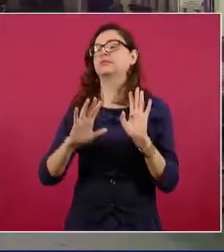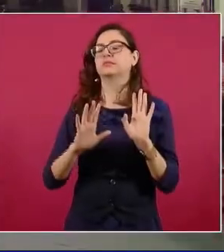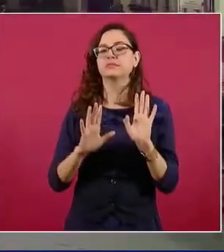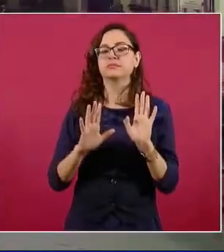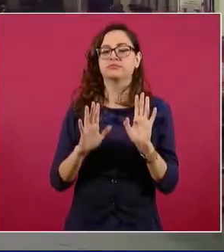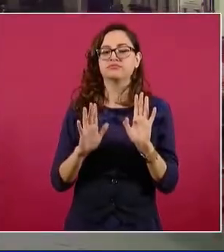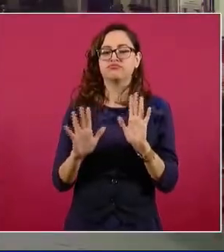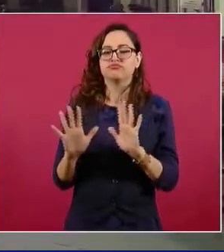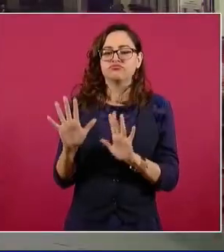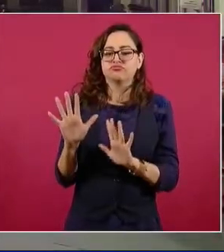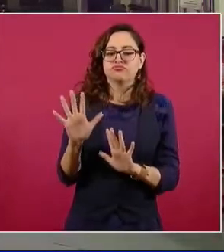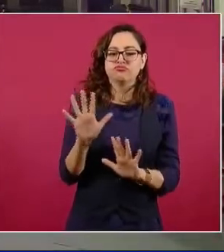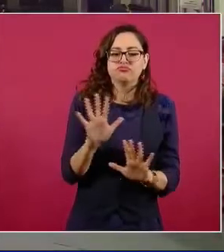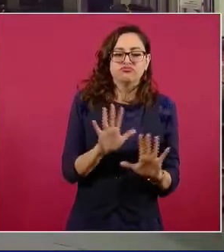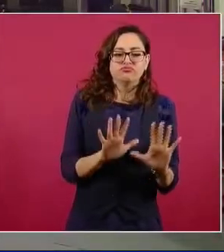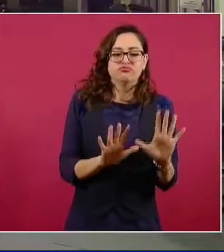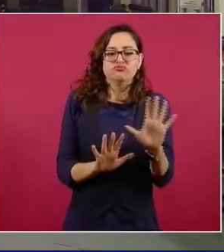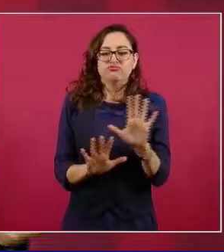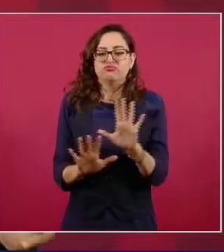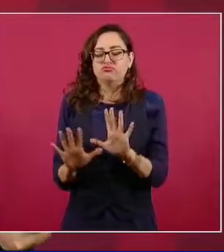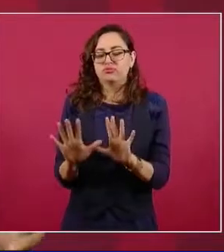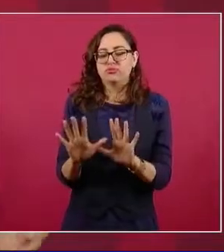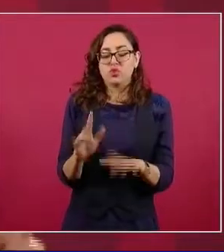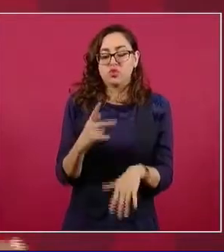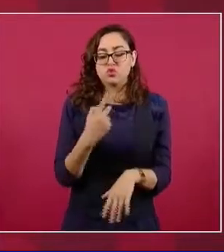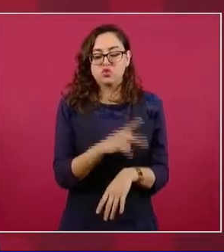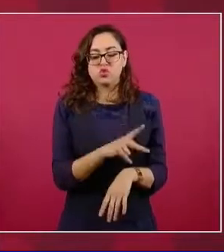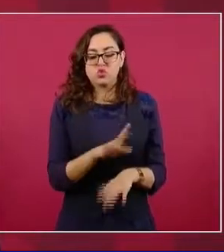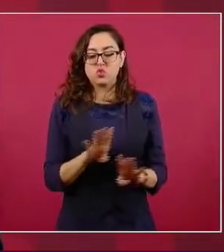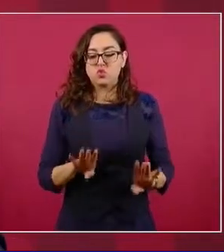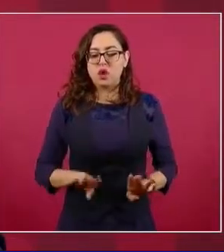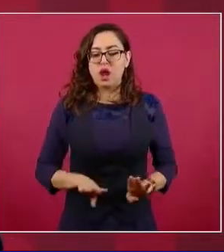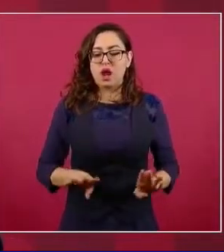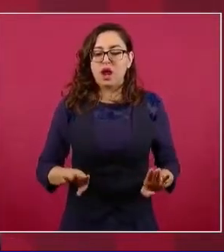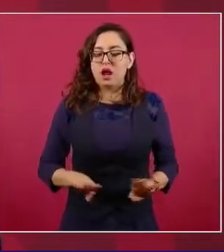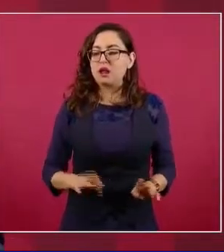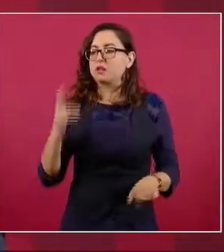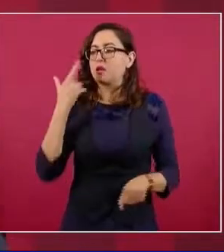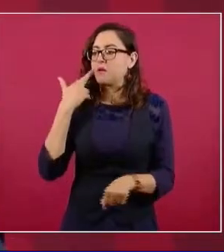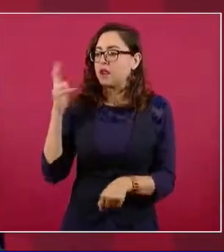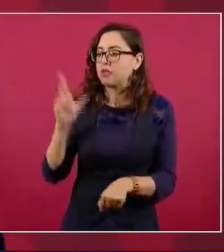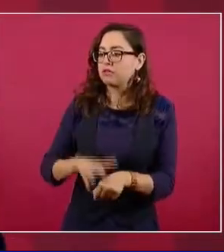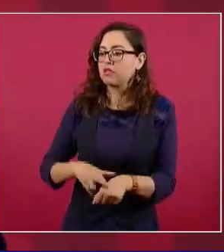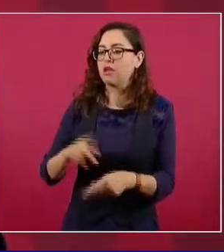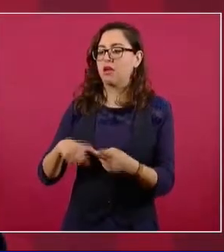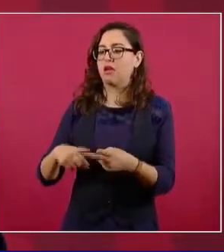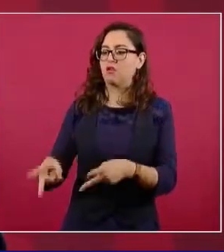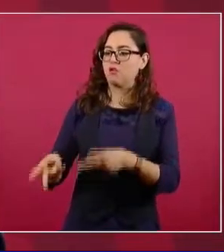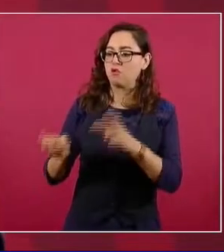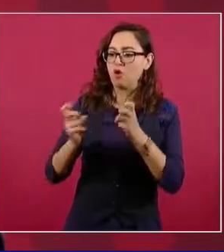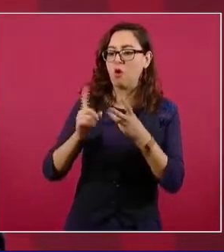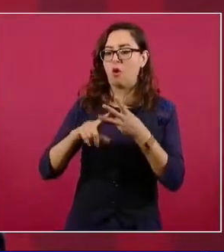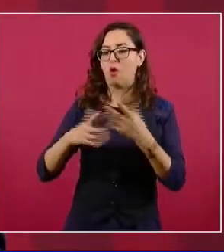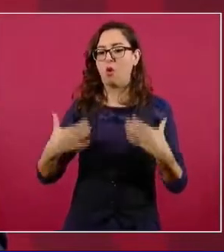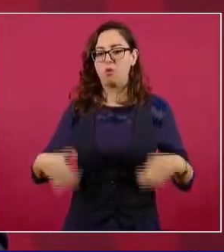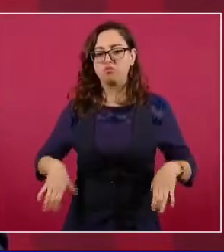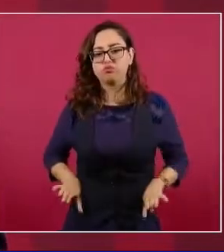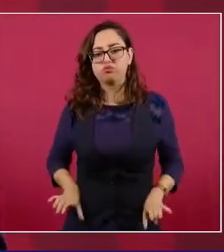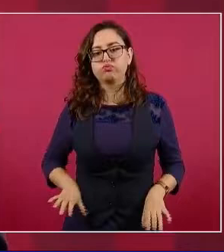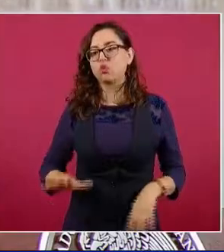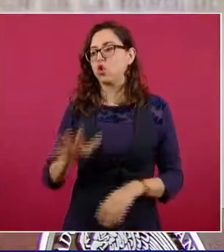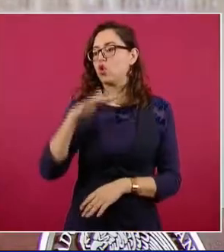para tratar de legitimar el saqueo, el robo, la corrupción. ¿Qué nos